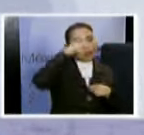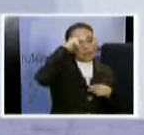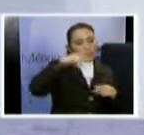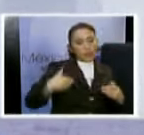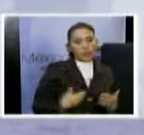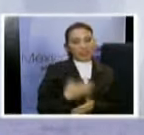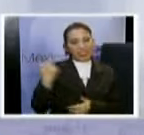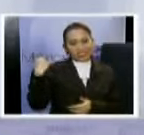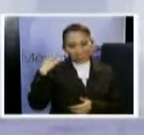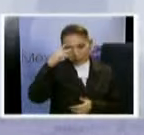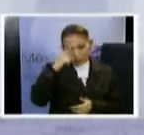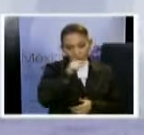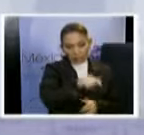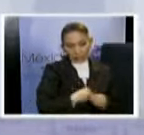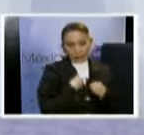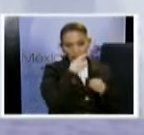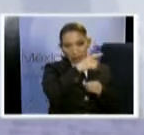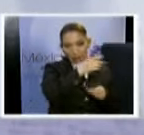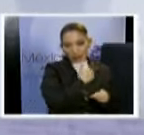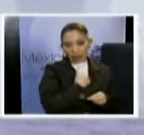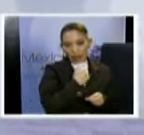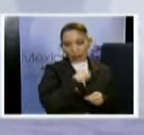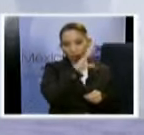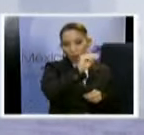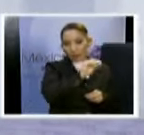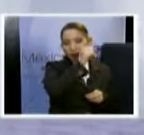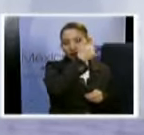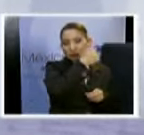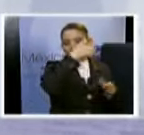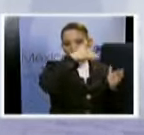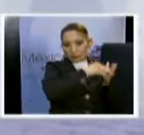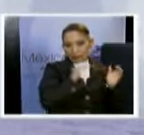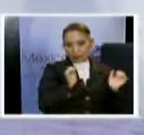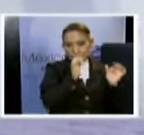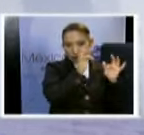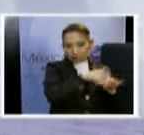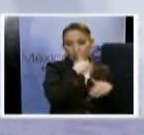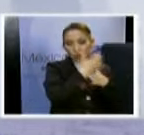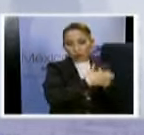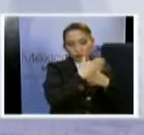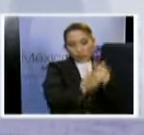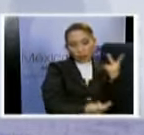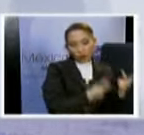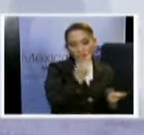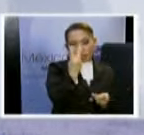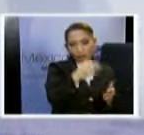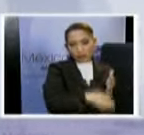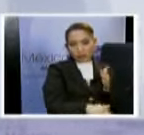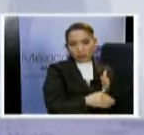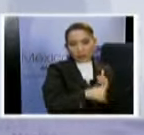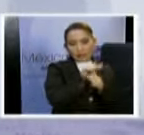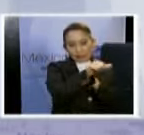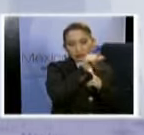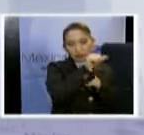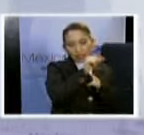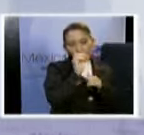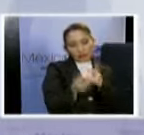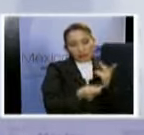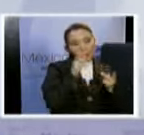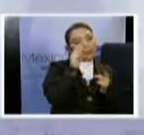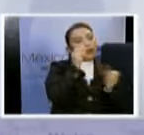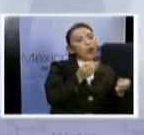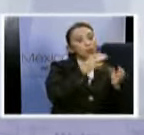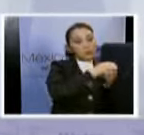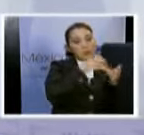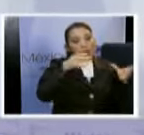que residen en ese país es de aproximadamente 96,000. El próximo censo se va a hacer en 2016, yo creo que veremos esa